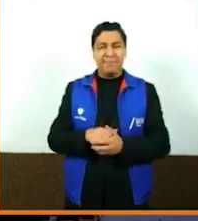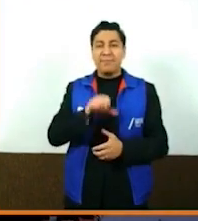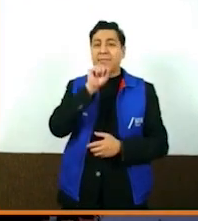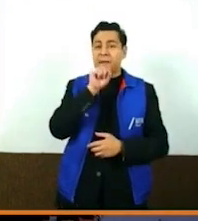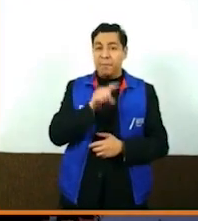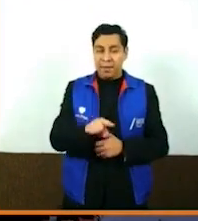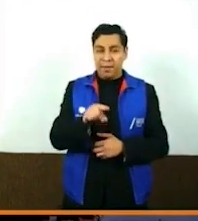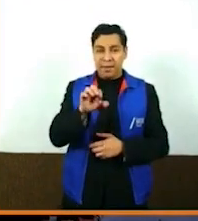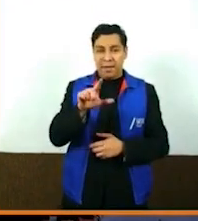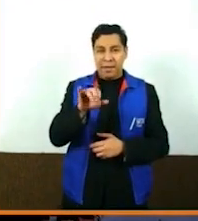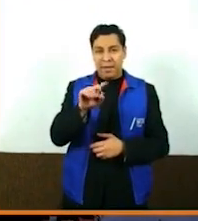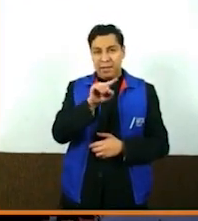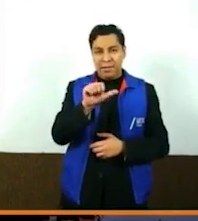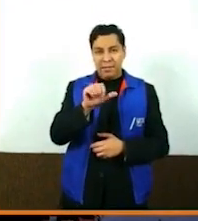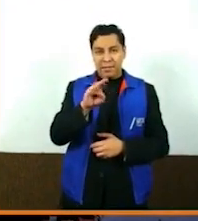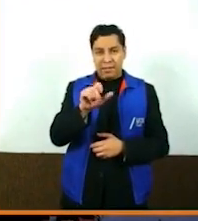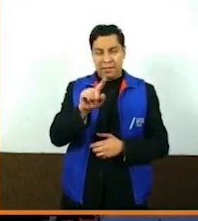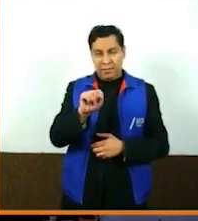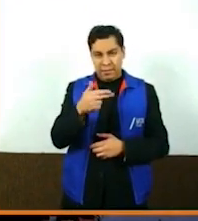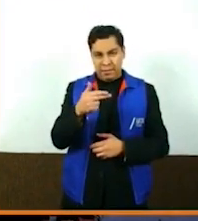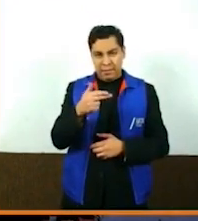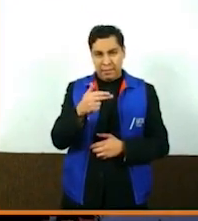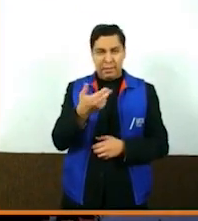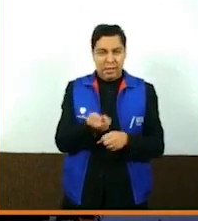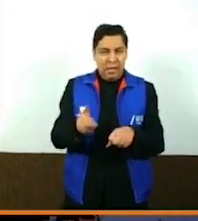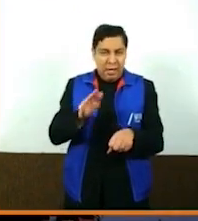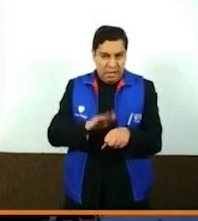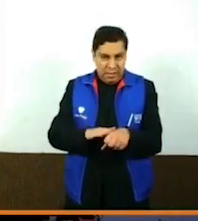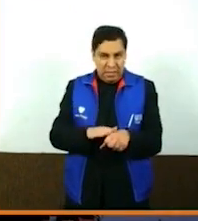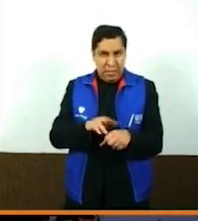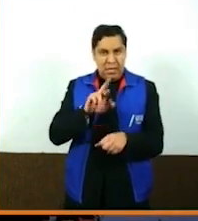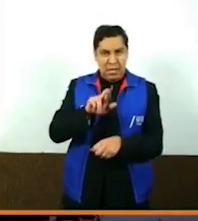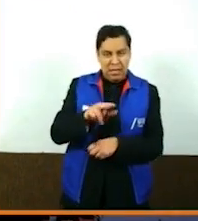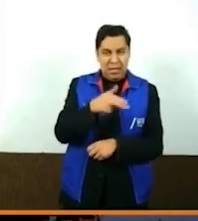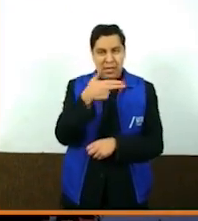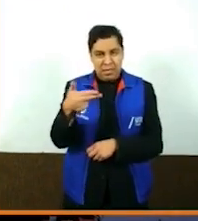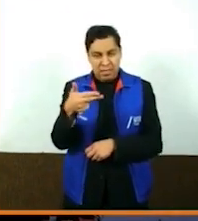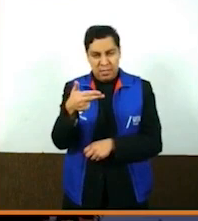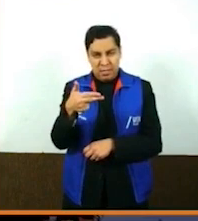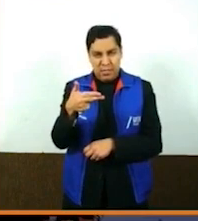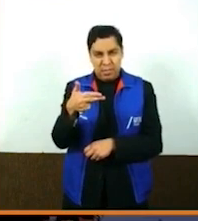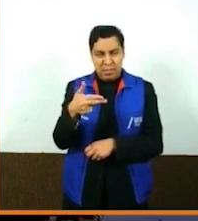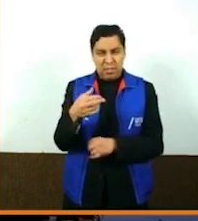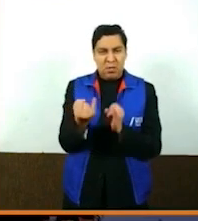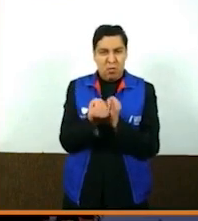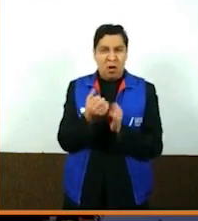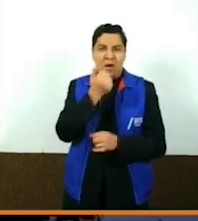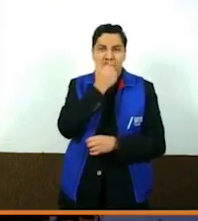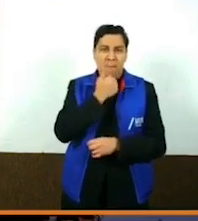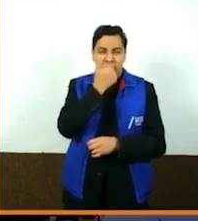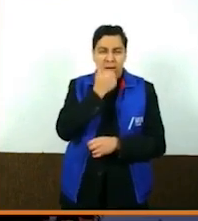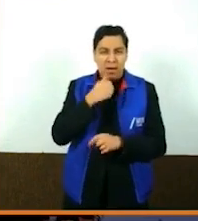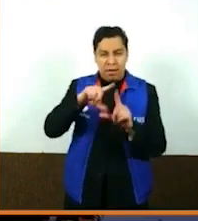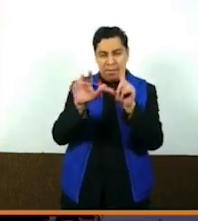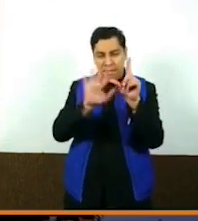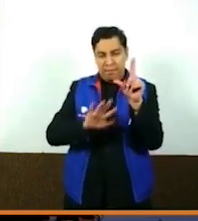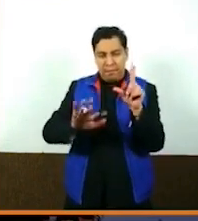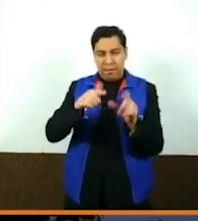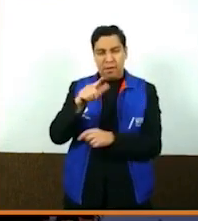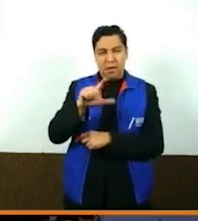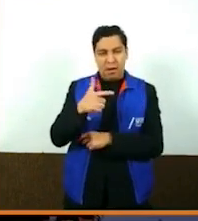También a Elizabeth García, gerente corporativo de recursos humanos de impulsora a su carrera del trópico Ingenio La Gloria.